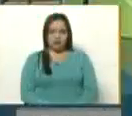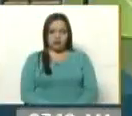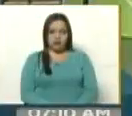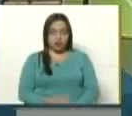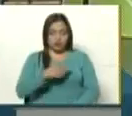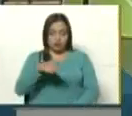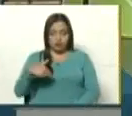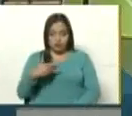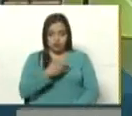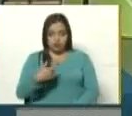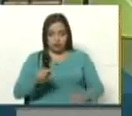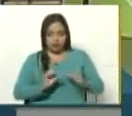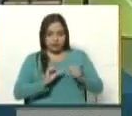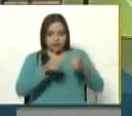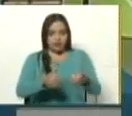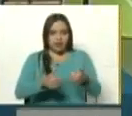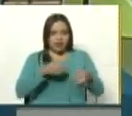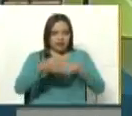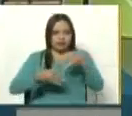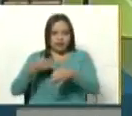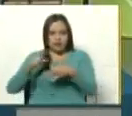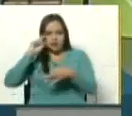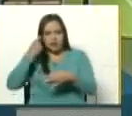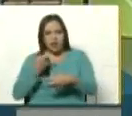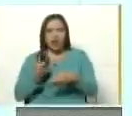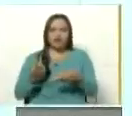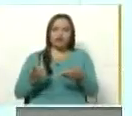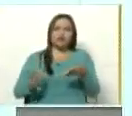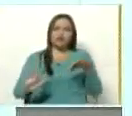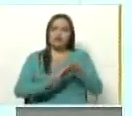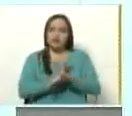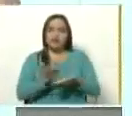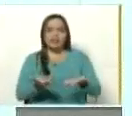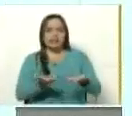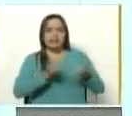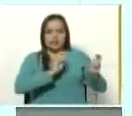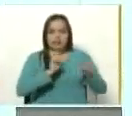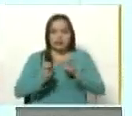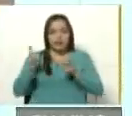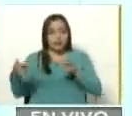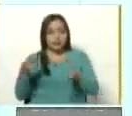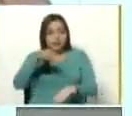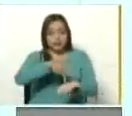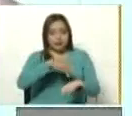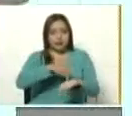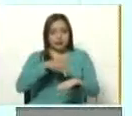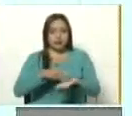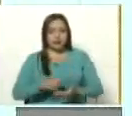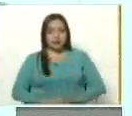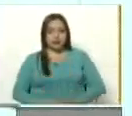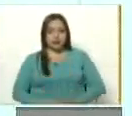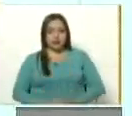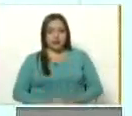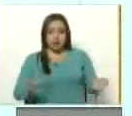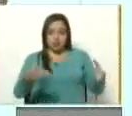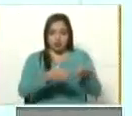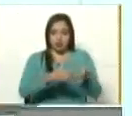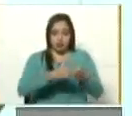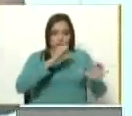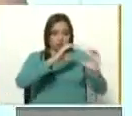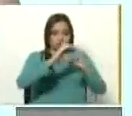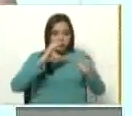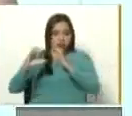nosotros queremos arrancar, Eli, hablando, recordando un poco para ubicar en contexto, además de la participación de este medio